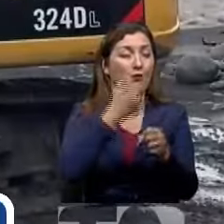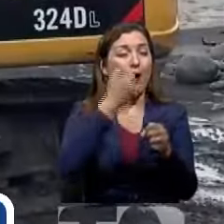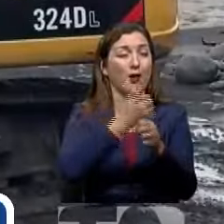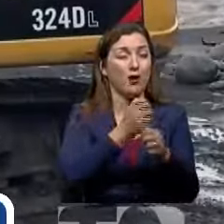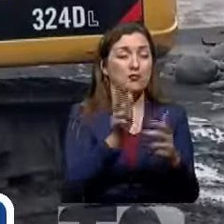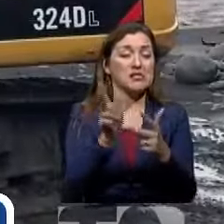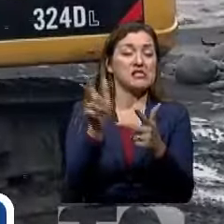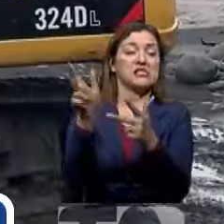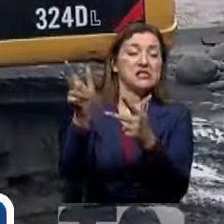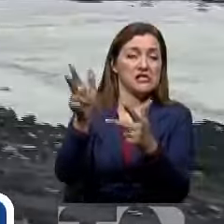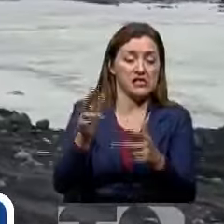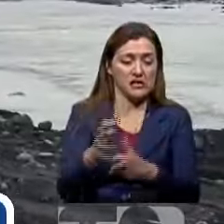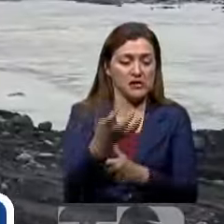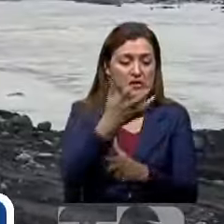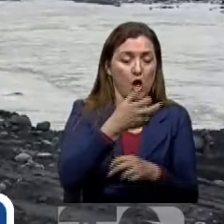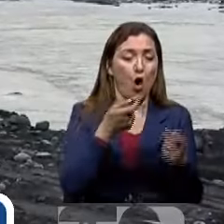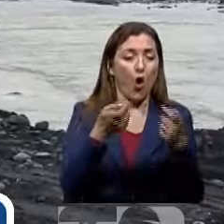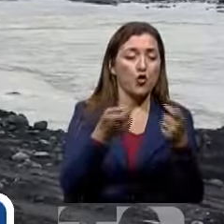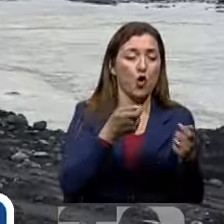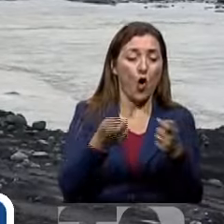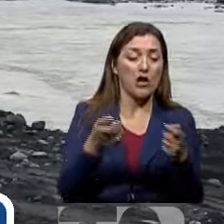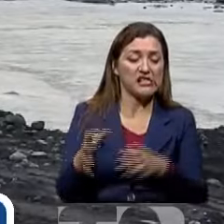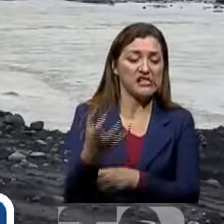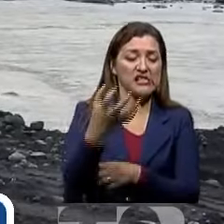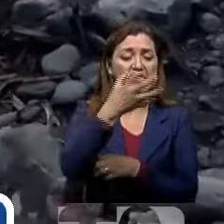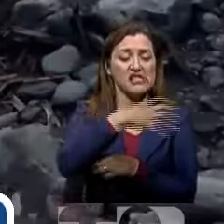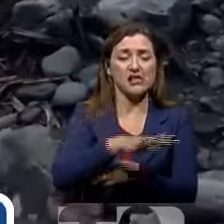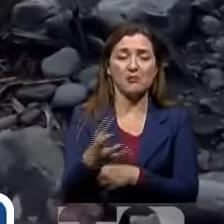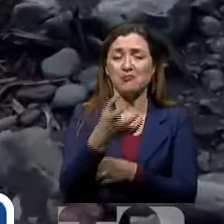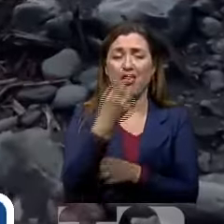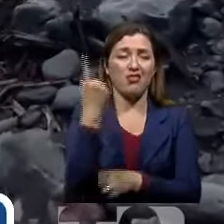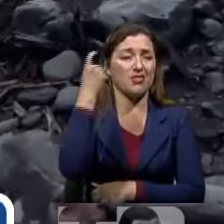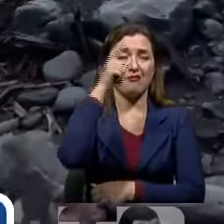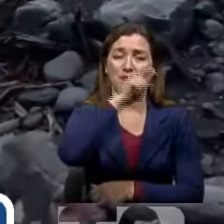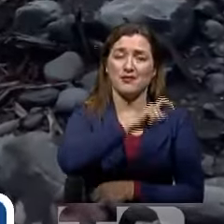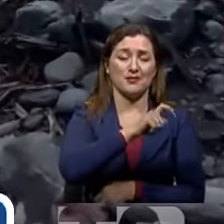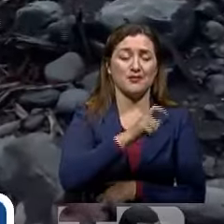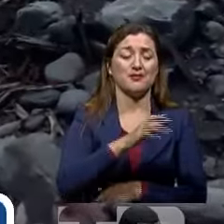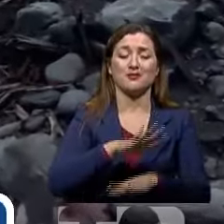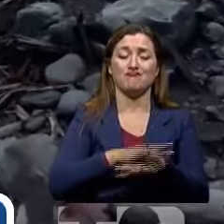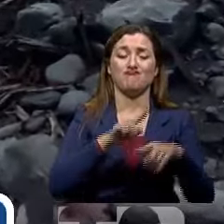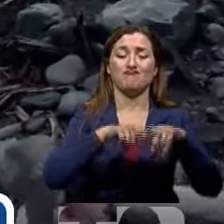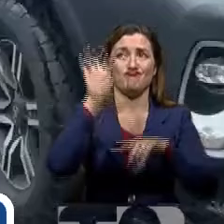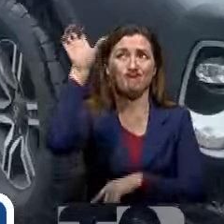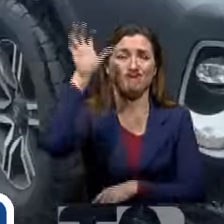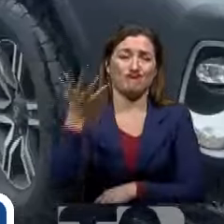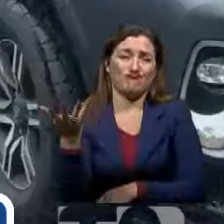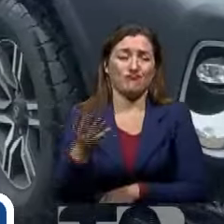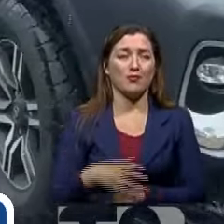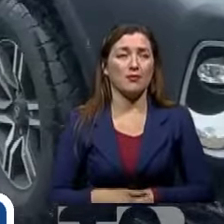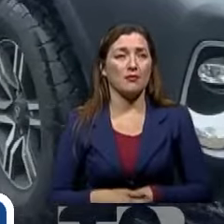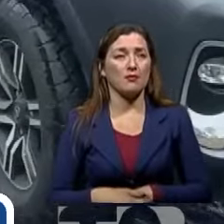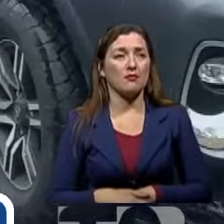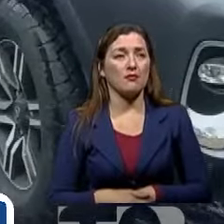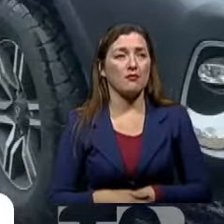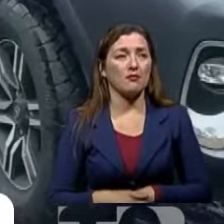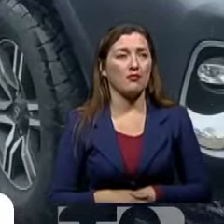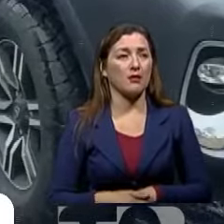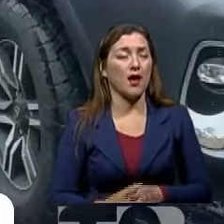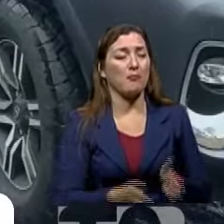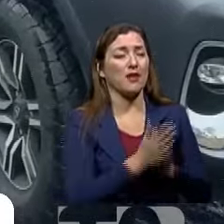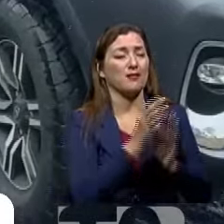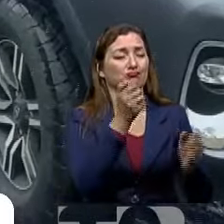arriba, tratando de controlar el torrente. Sin embargo, eso va a depender de la situación invernal. Hemos tenido que pedir que nuestras máquinas